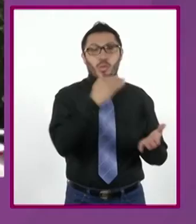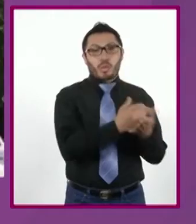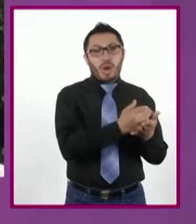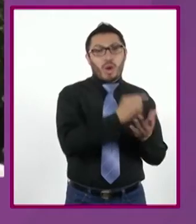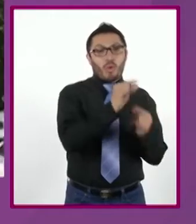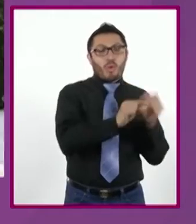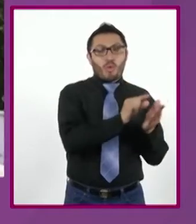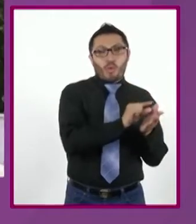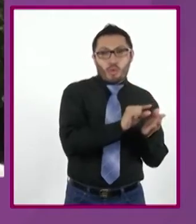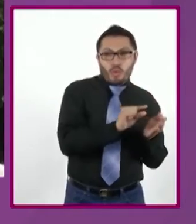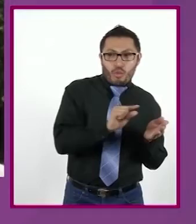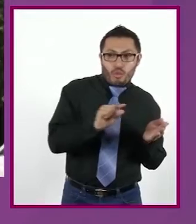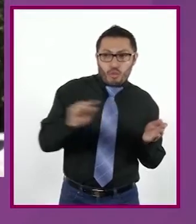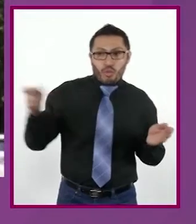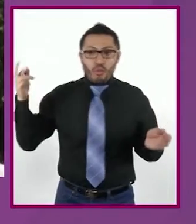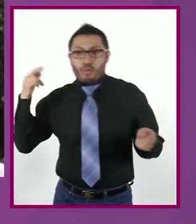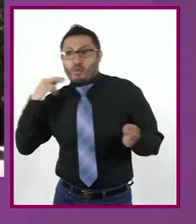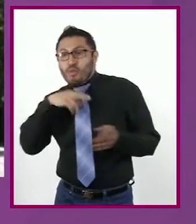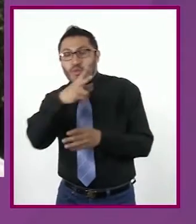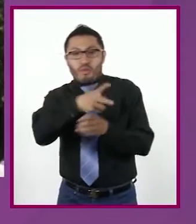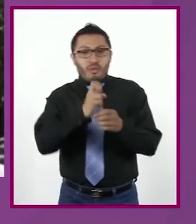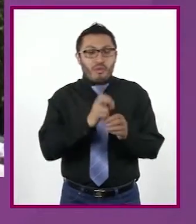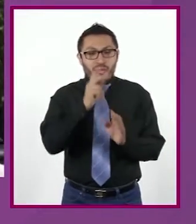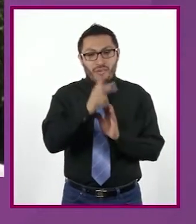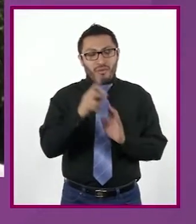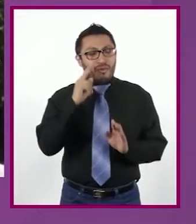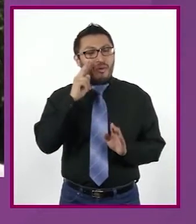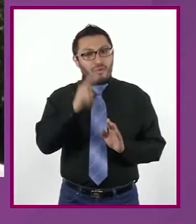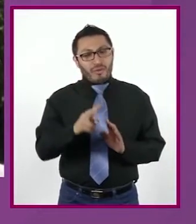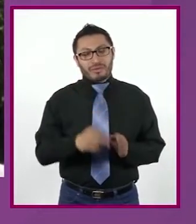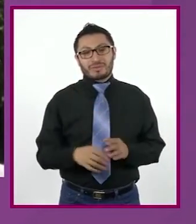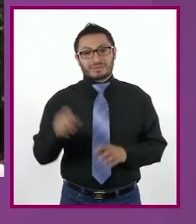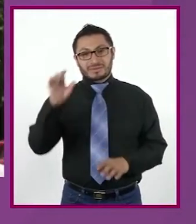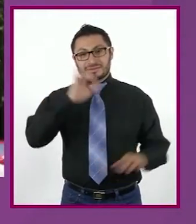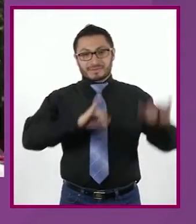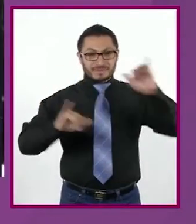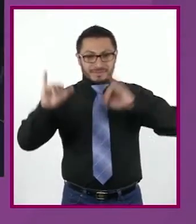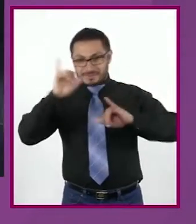velocidad. Te invito a que revises el siguiente experimento.